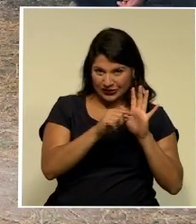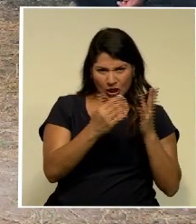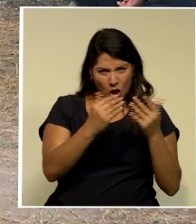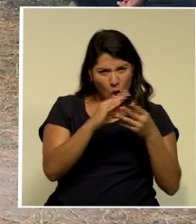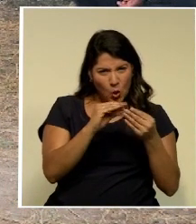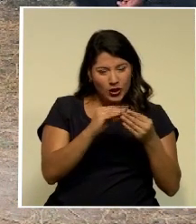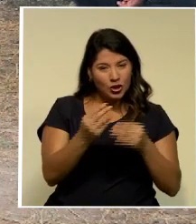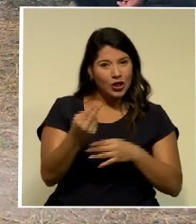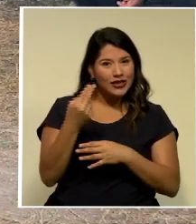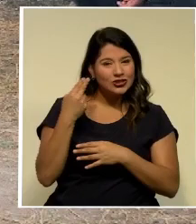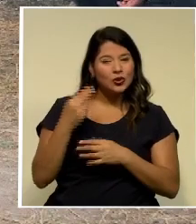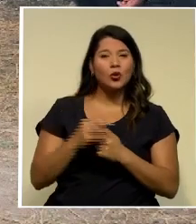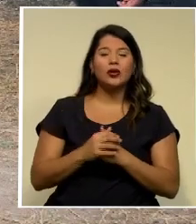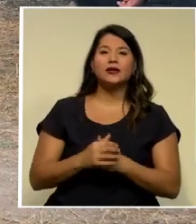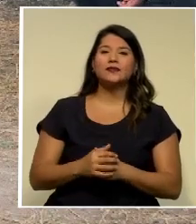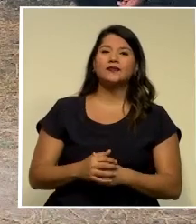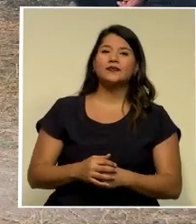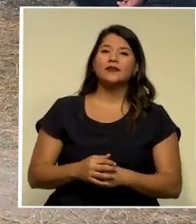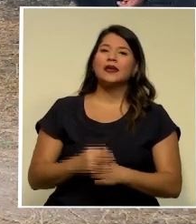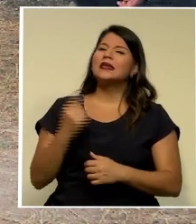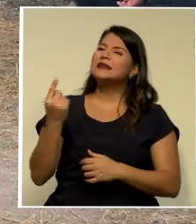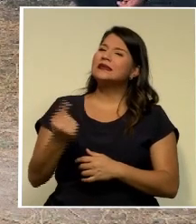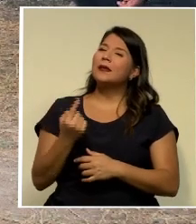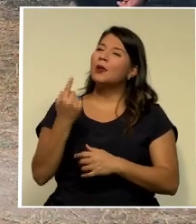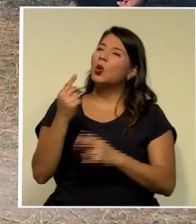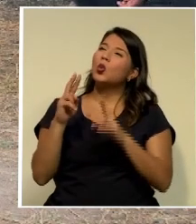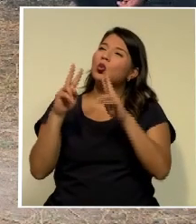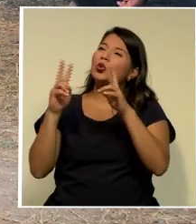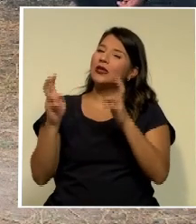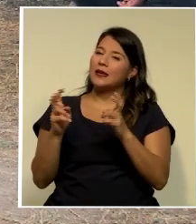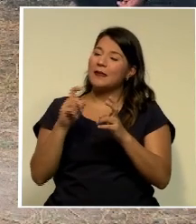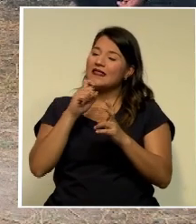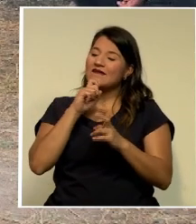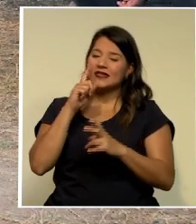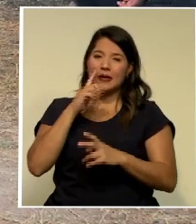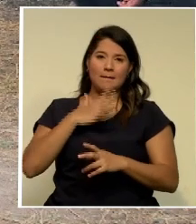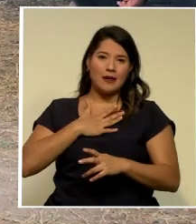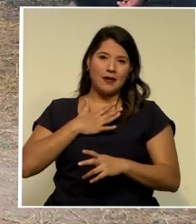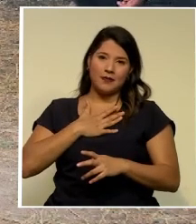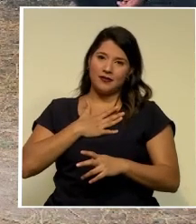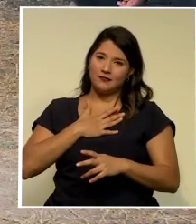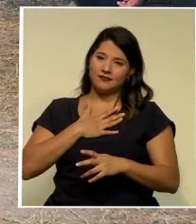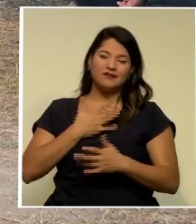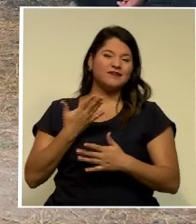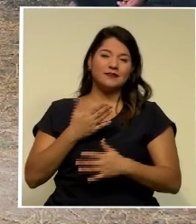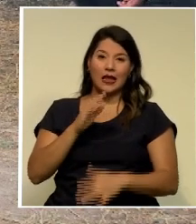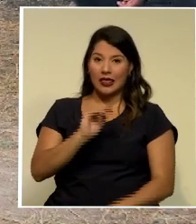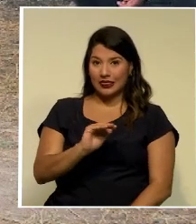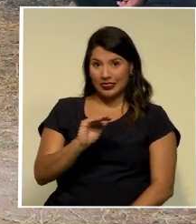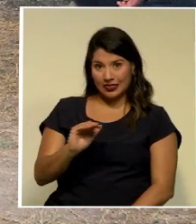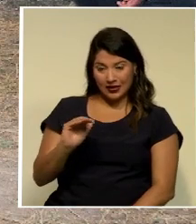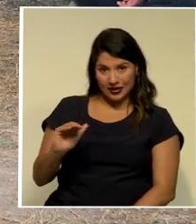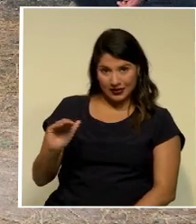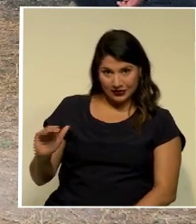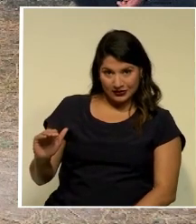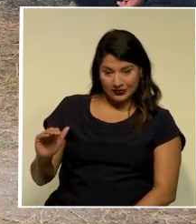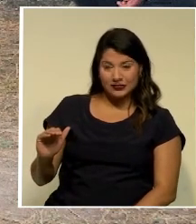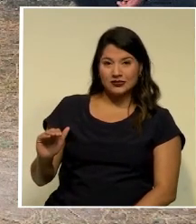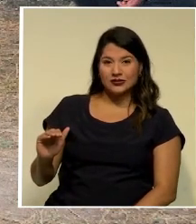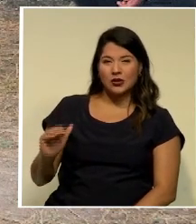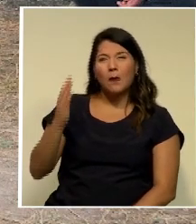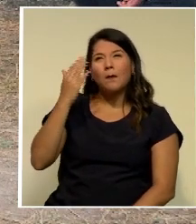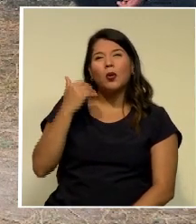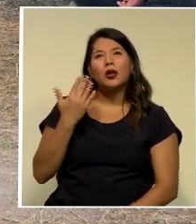contanos A un mí lo poco que de qué pasa va. es que siempre hay un tema que me supera un poco hasta el día de hoy y es la niñez, ¿verdad? Porque